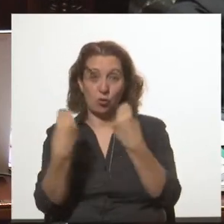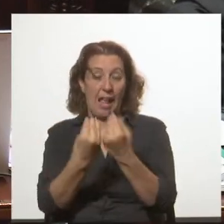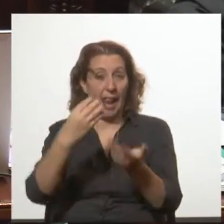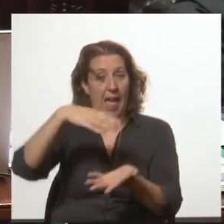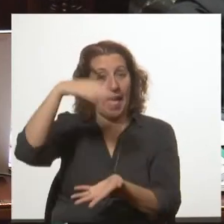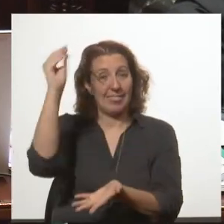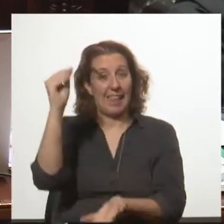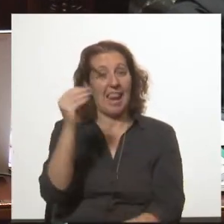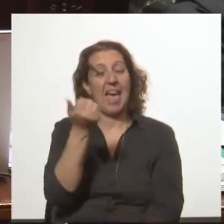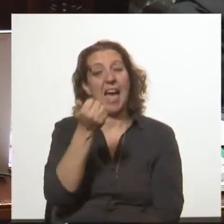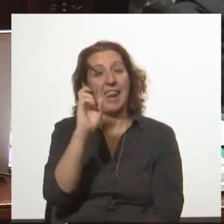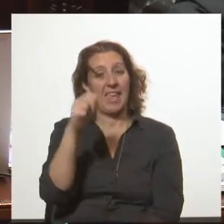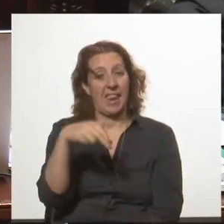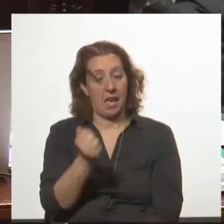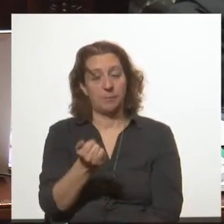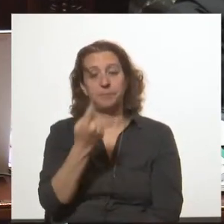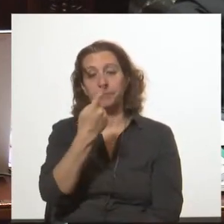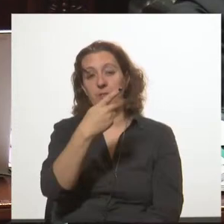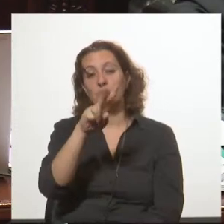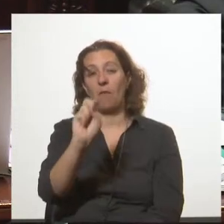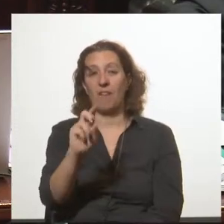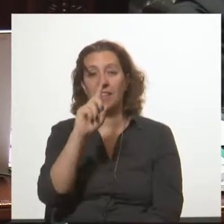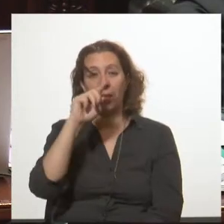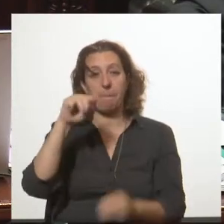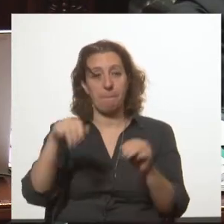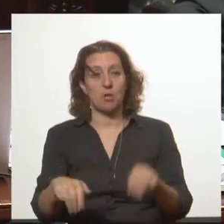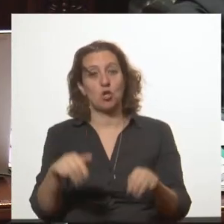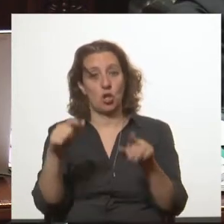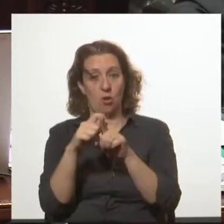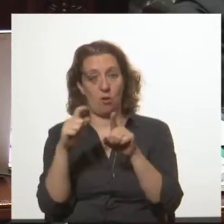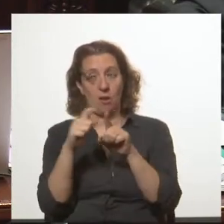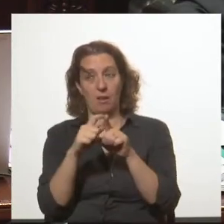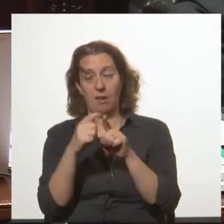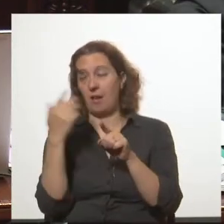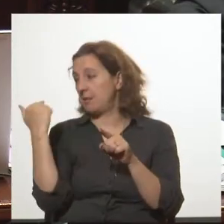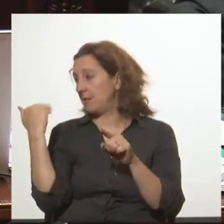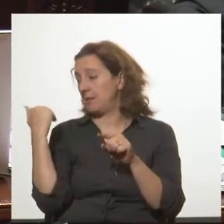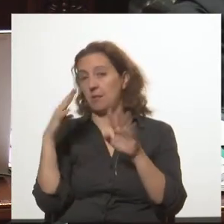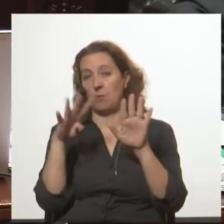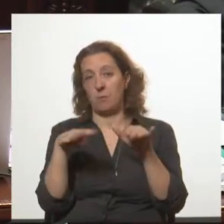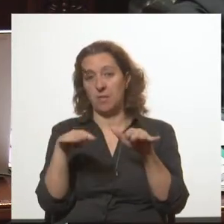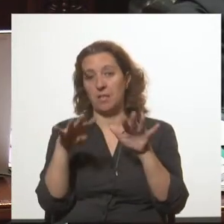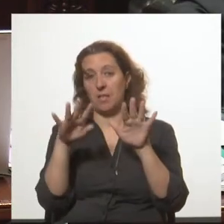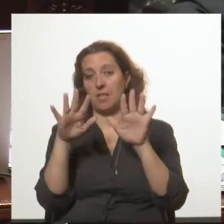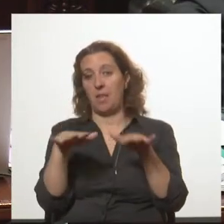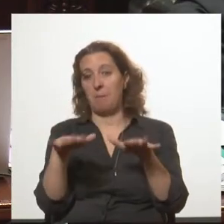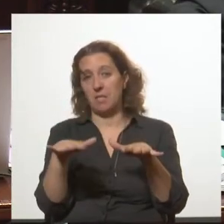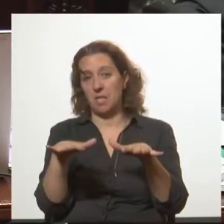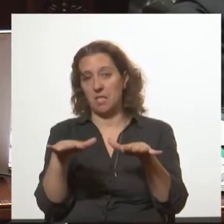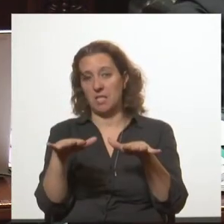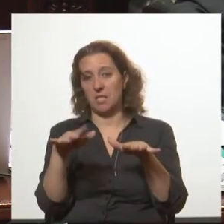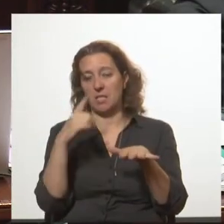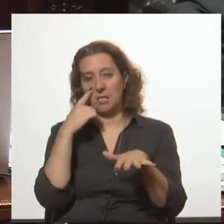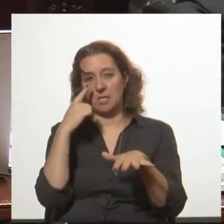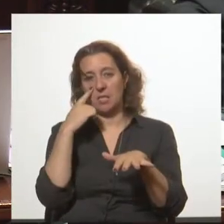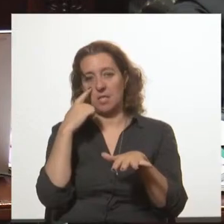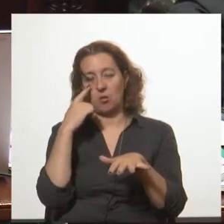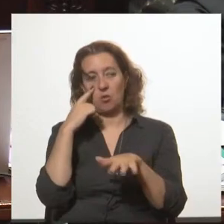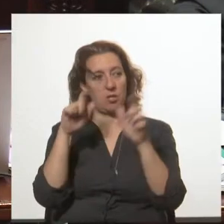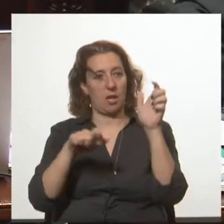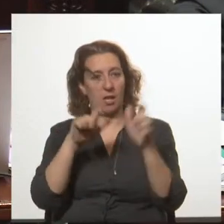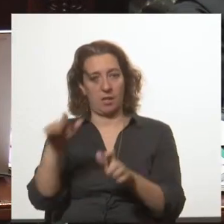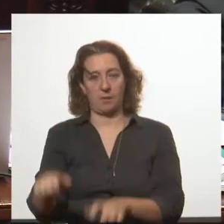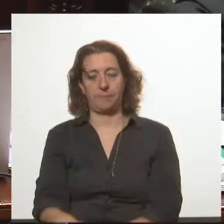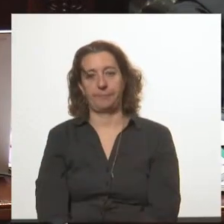120 millones de dólares hace solamente 9 meses 10 meses que es de conocimiento público